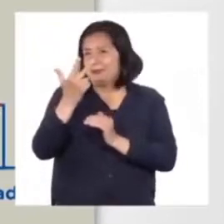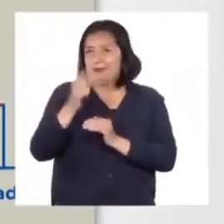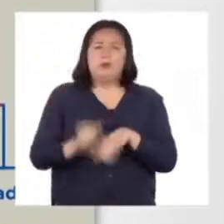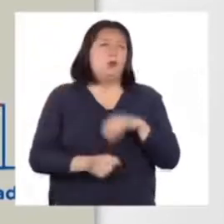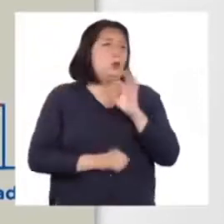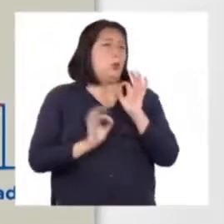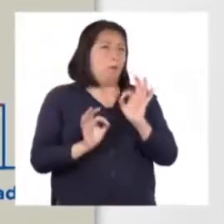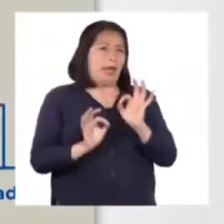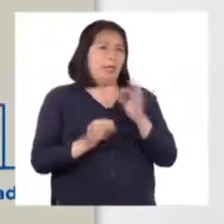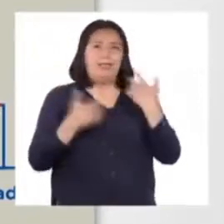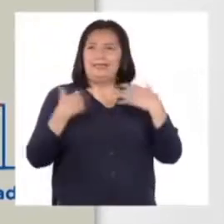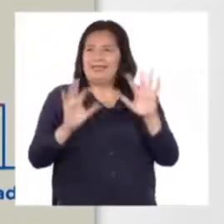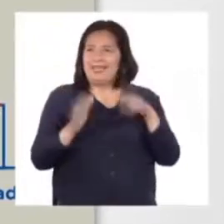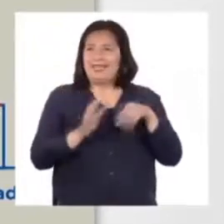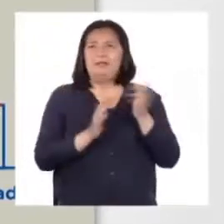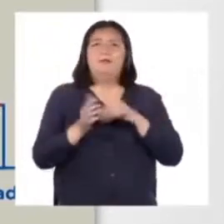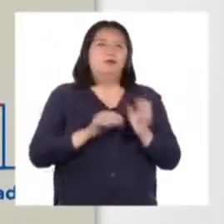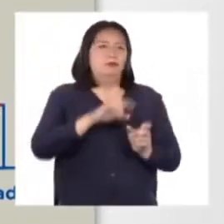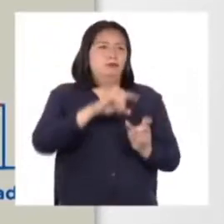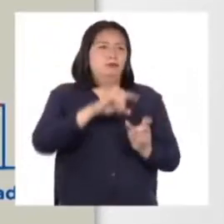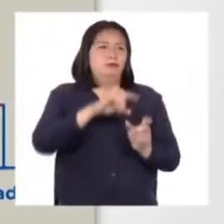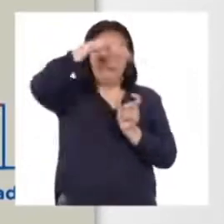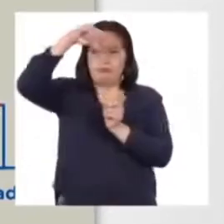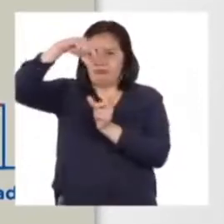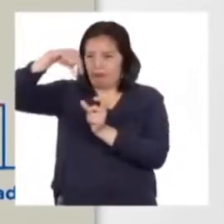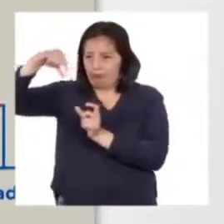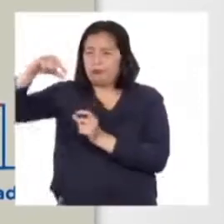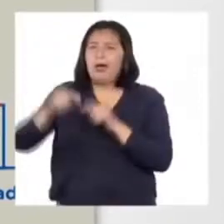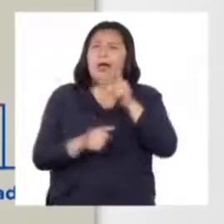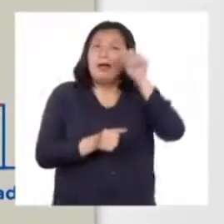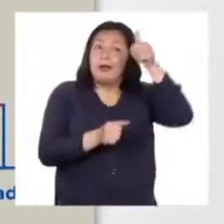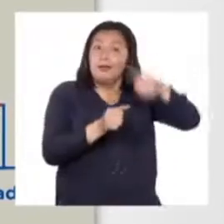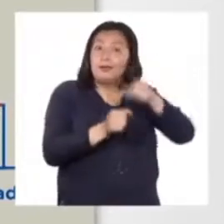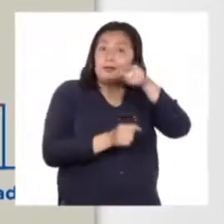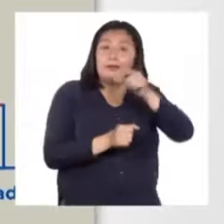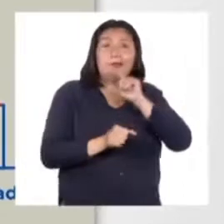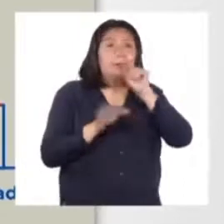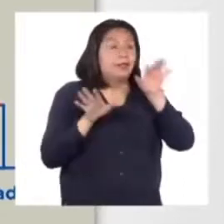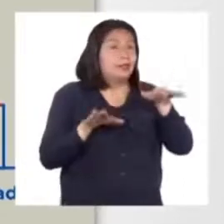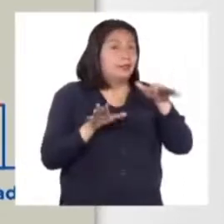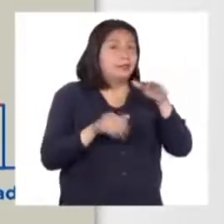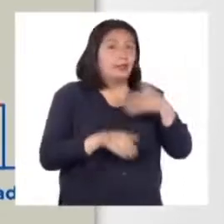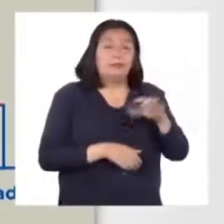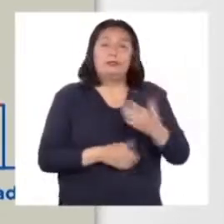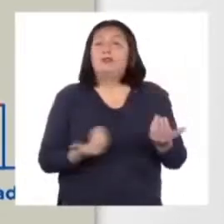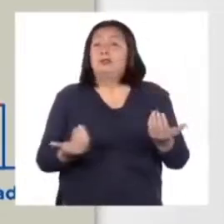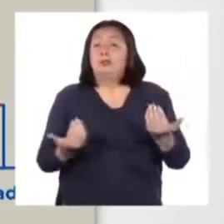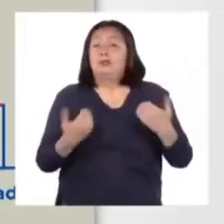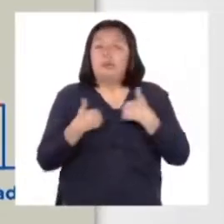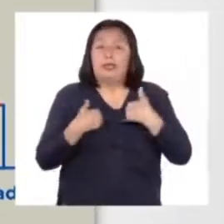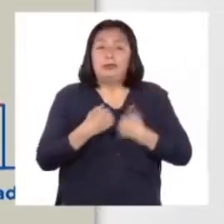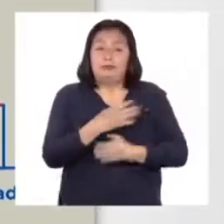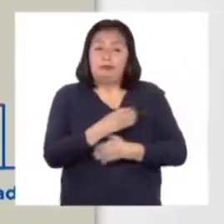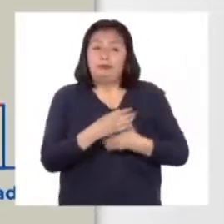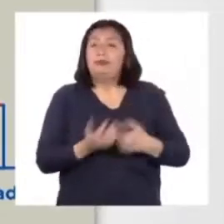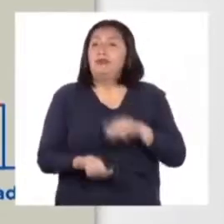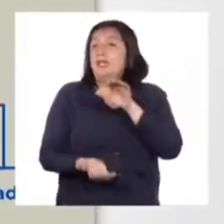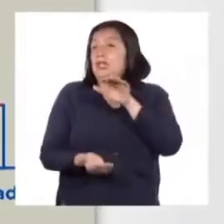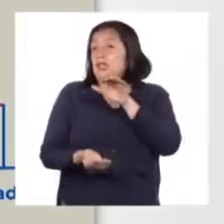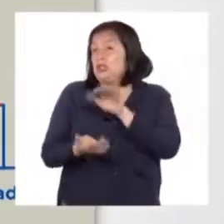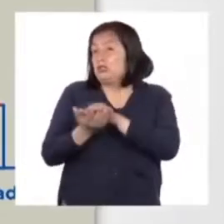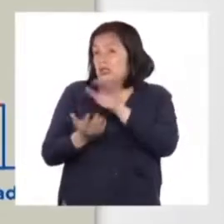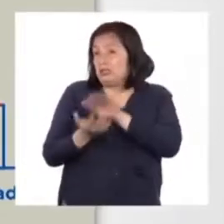¡Genial! Hemos dibujado nuestras barras. Recuerden que en el caso de las aves, los mamíferos, los reptiles y